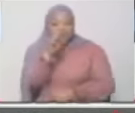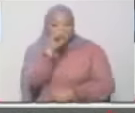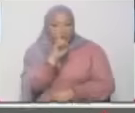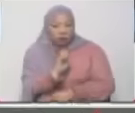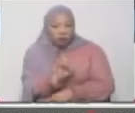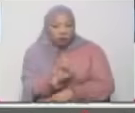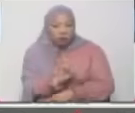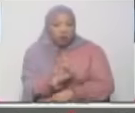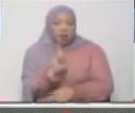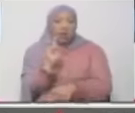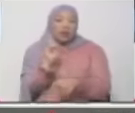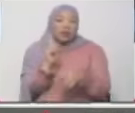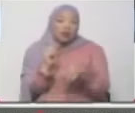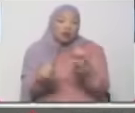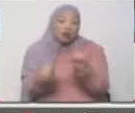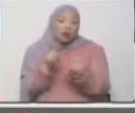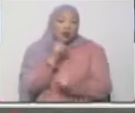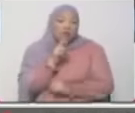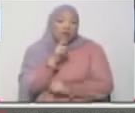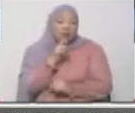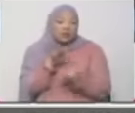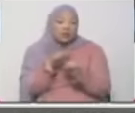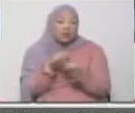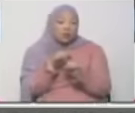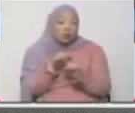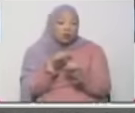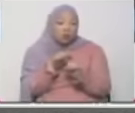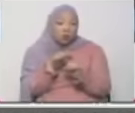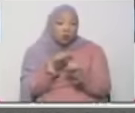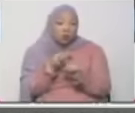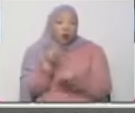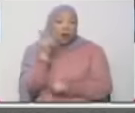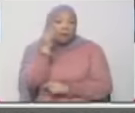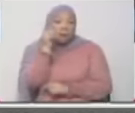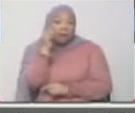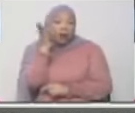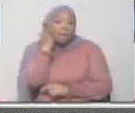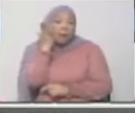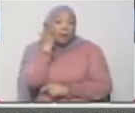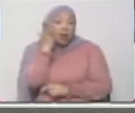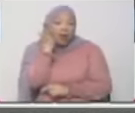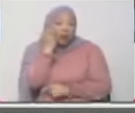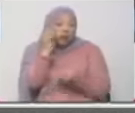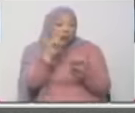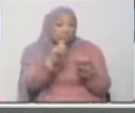Son la generación que las vivió muy dura. Y sus padres le cuentan que hubo un Chávez